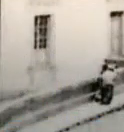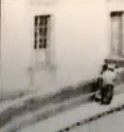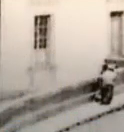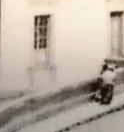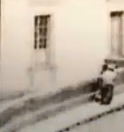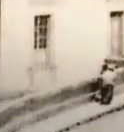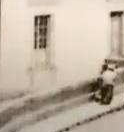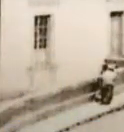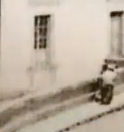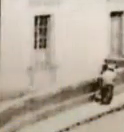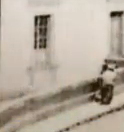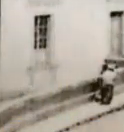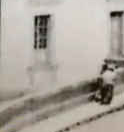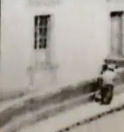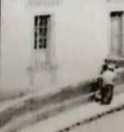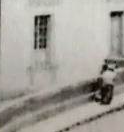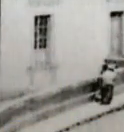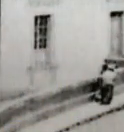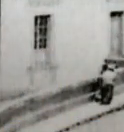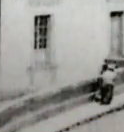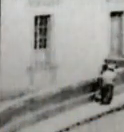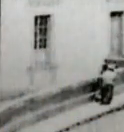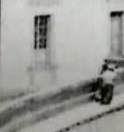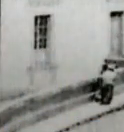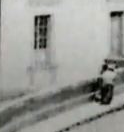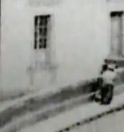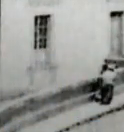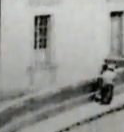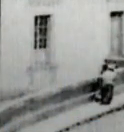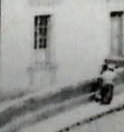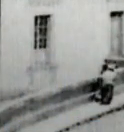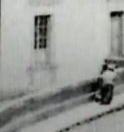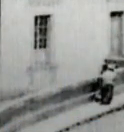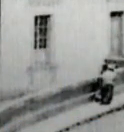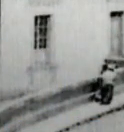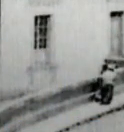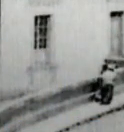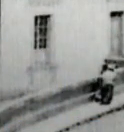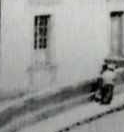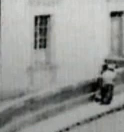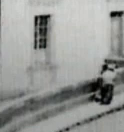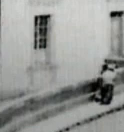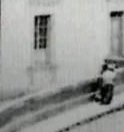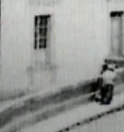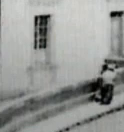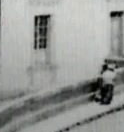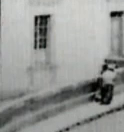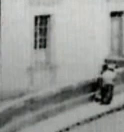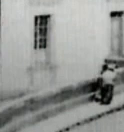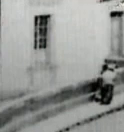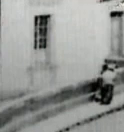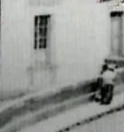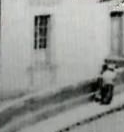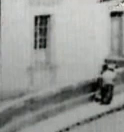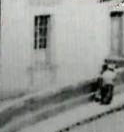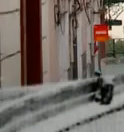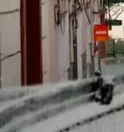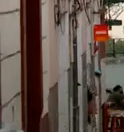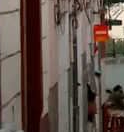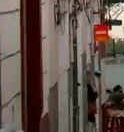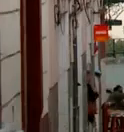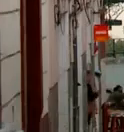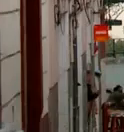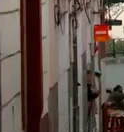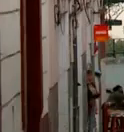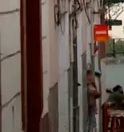Calle Maldonado, 1915. Romántico quito mío, obrado todo